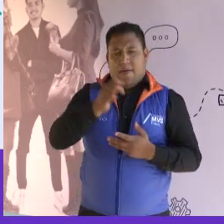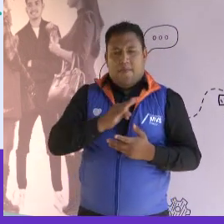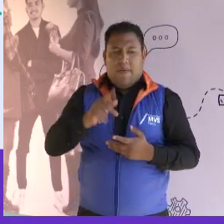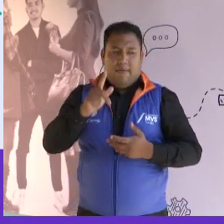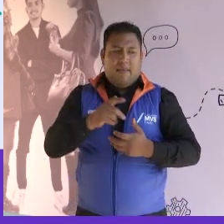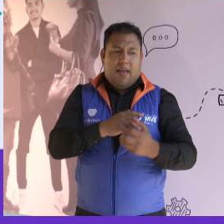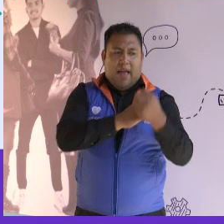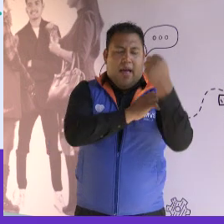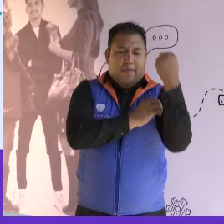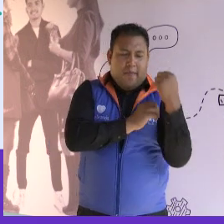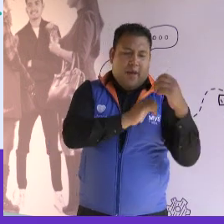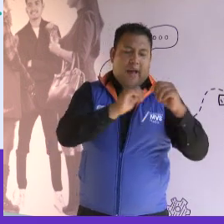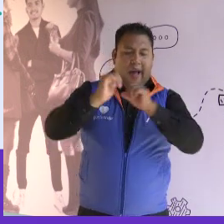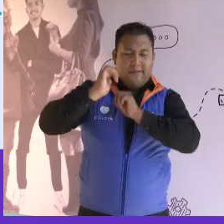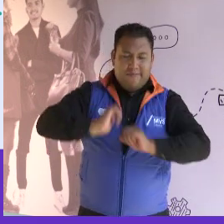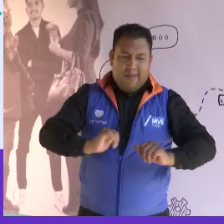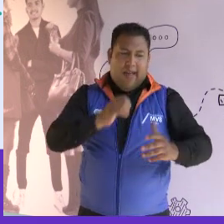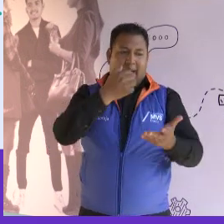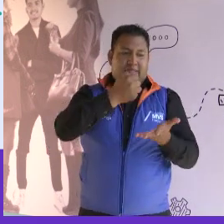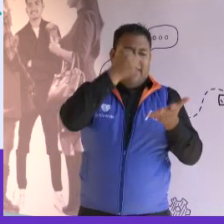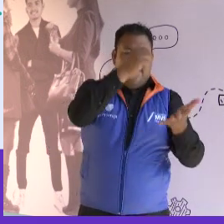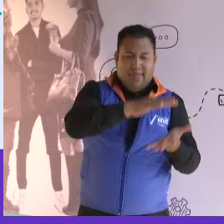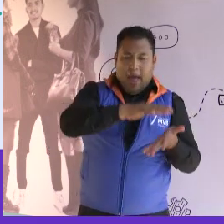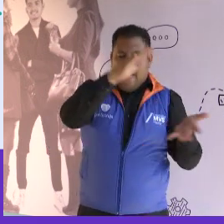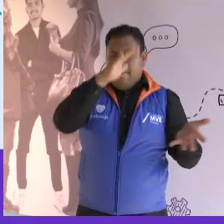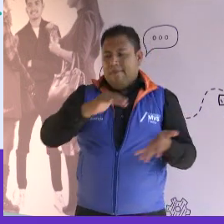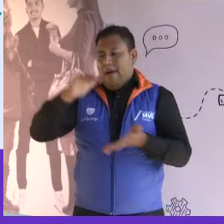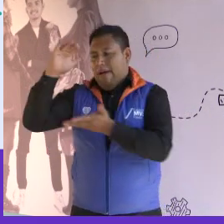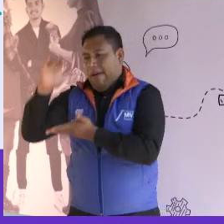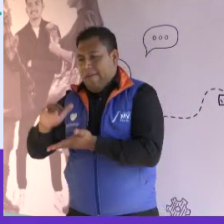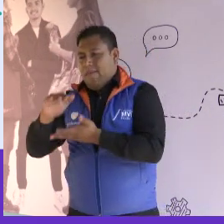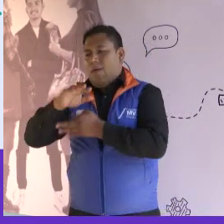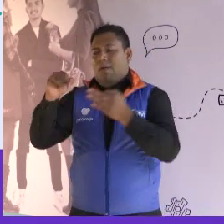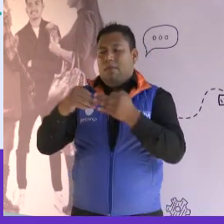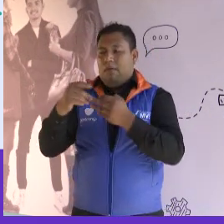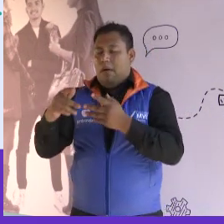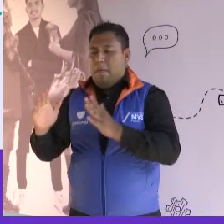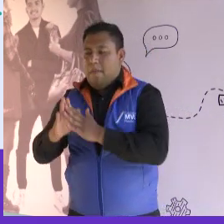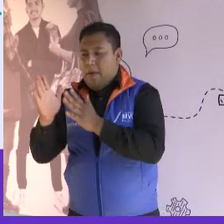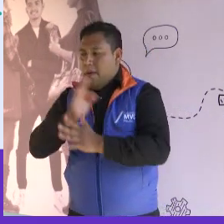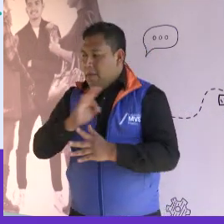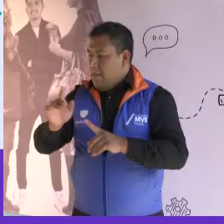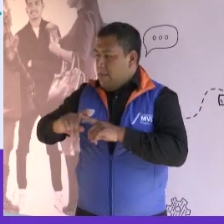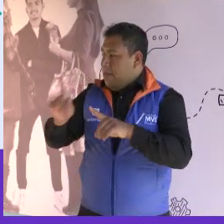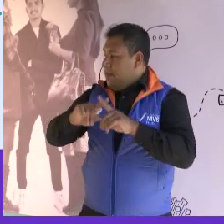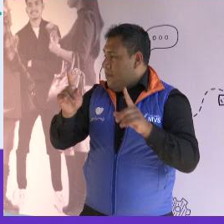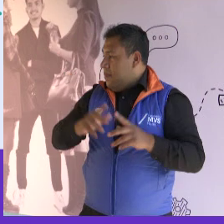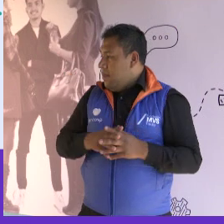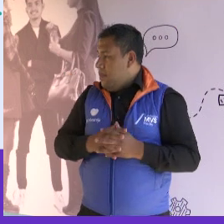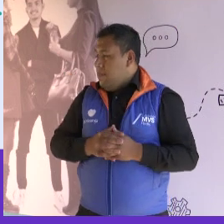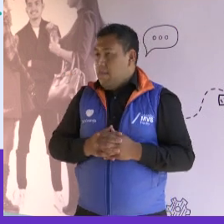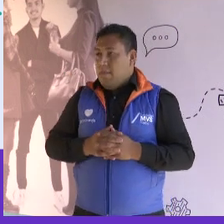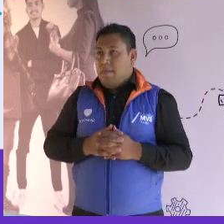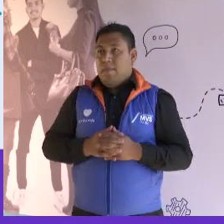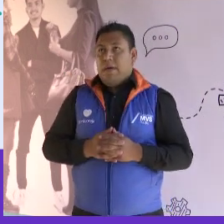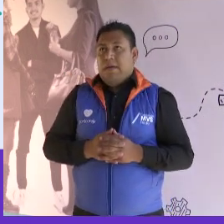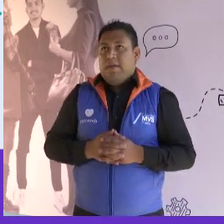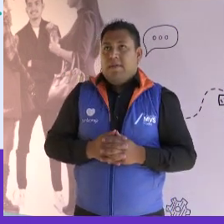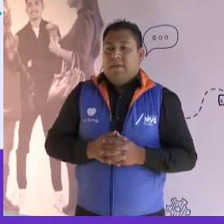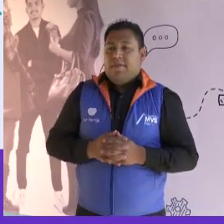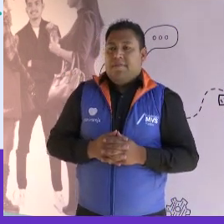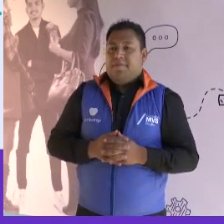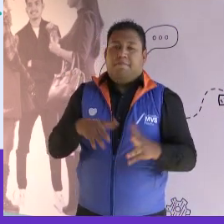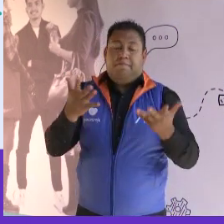poder y el tema de los recursos y la participación? Pues yo creo que podemos identificar qué sirve o qué sirvió en